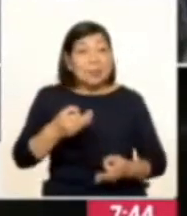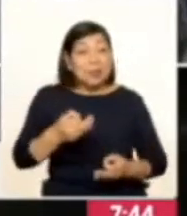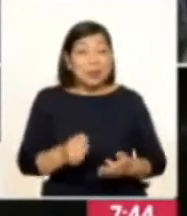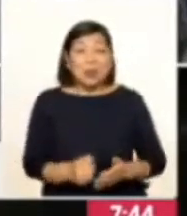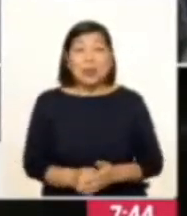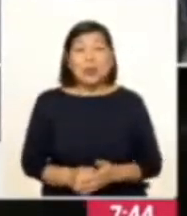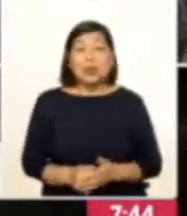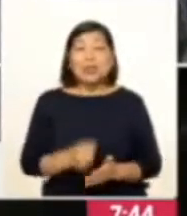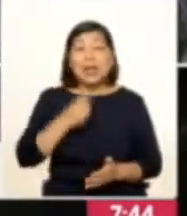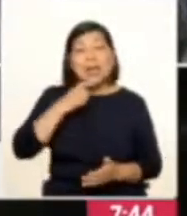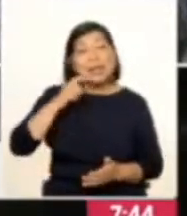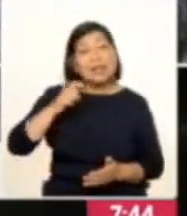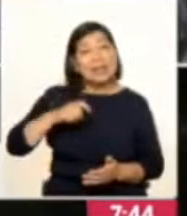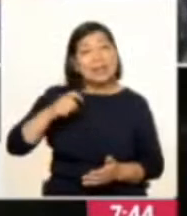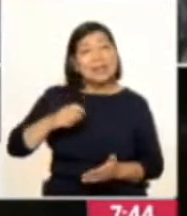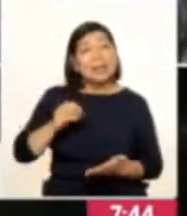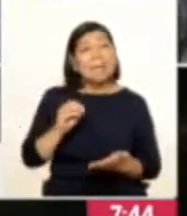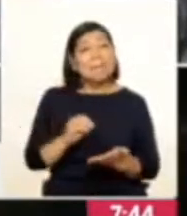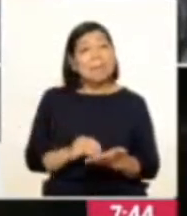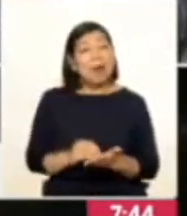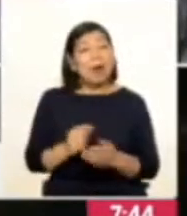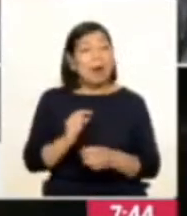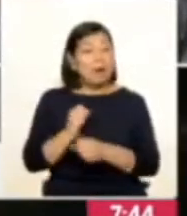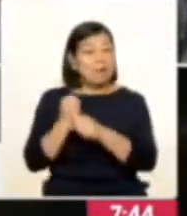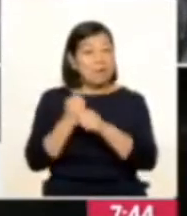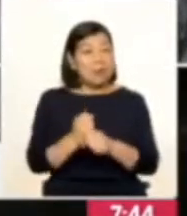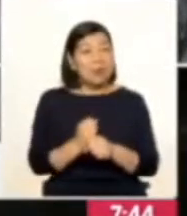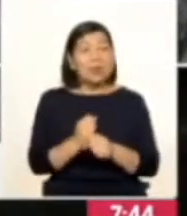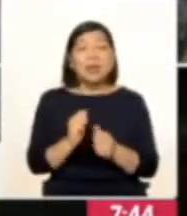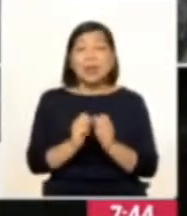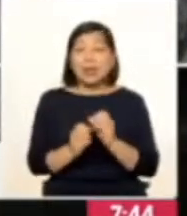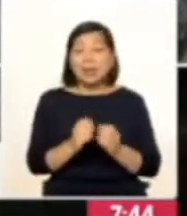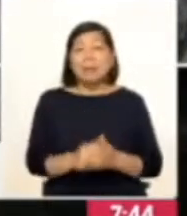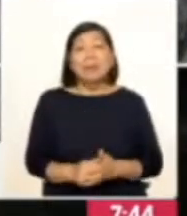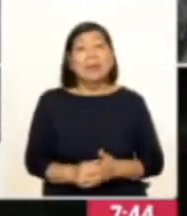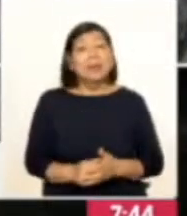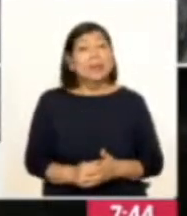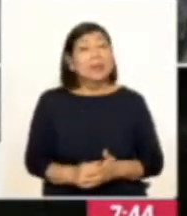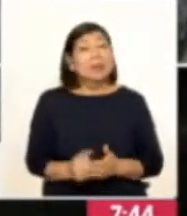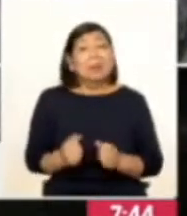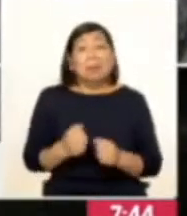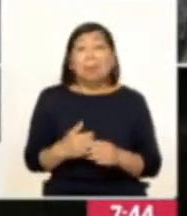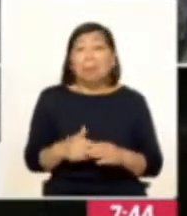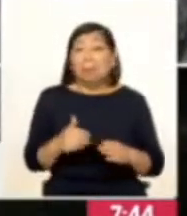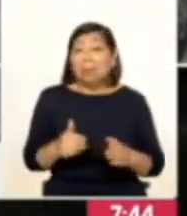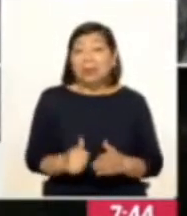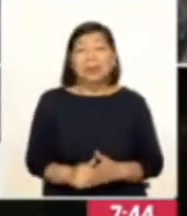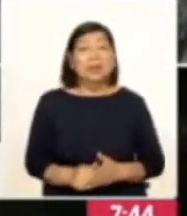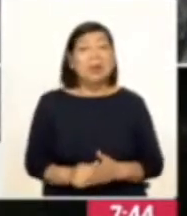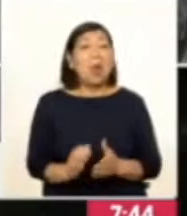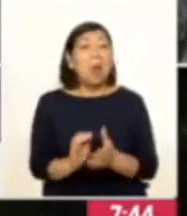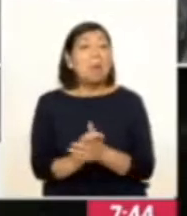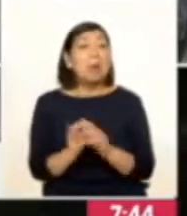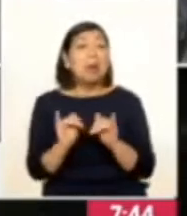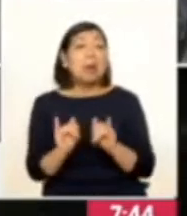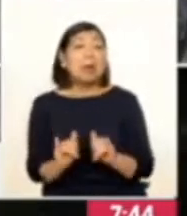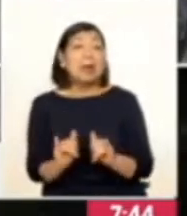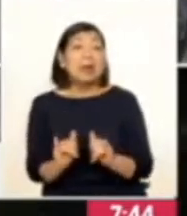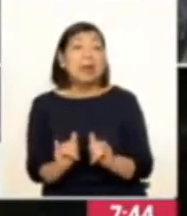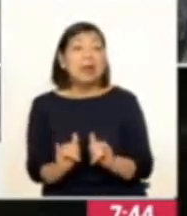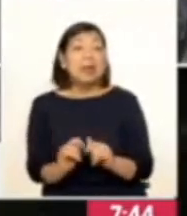donde se necesita claramente un fortalecimiento y una reforma no hay espíritu de cuerpo amigos que se quedan ahí